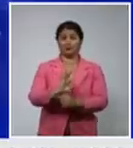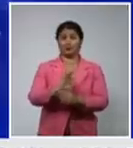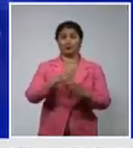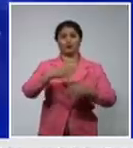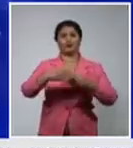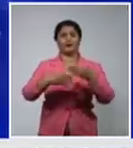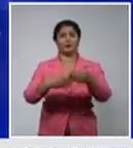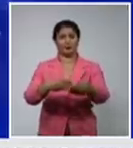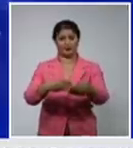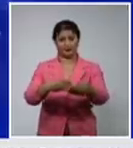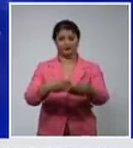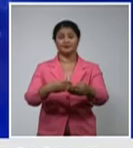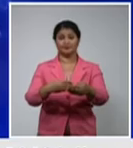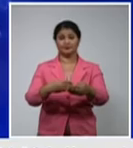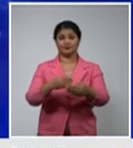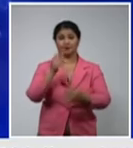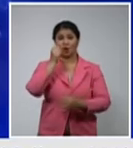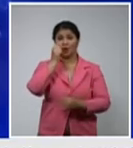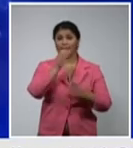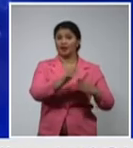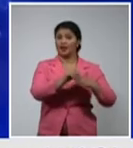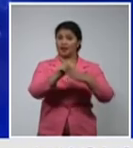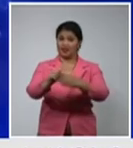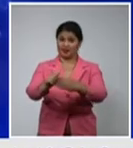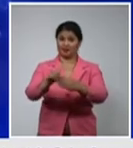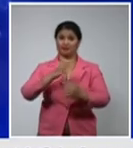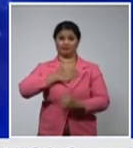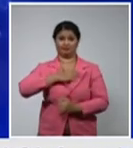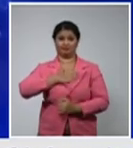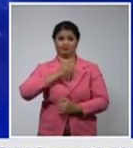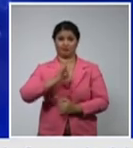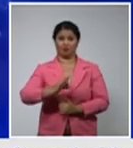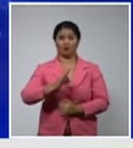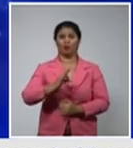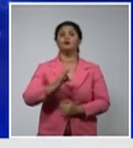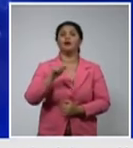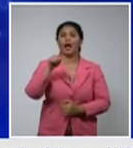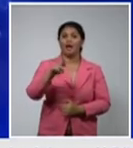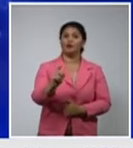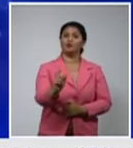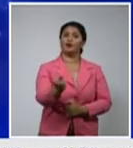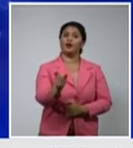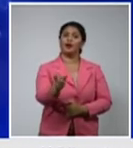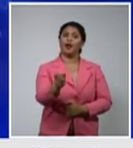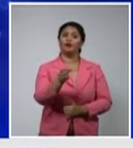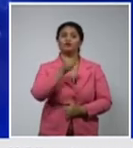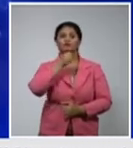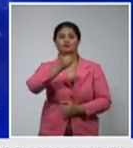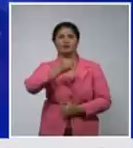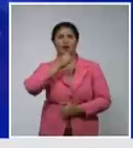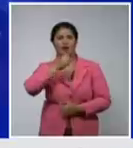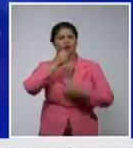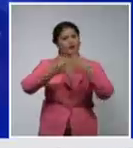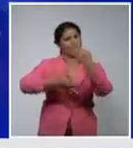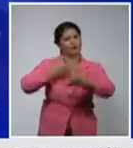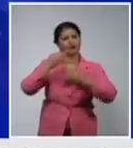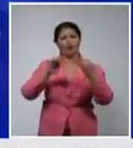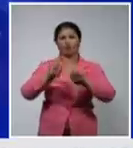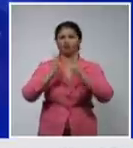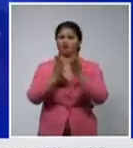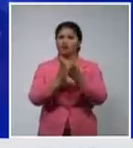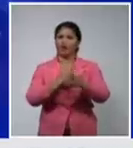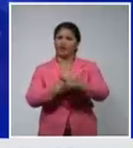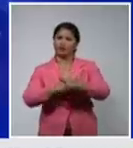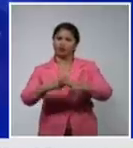Posteriormente, José Antonio Echevarría se hizo una locución por Radio Reloj transmitiendo la caída del